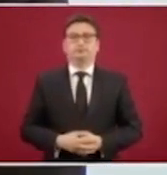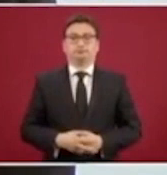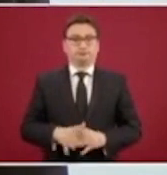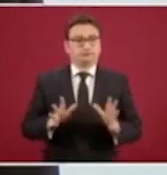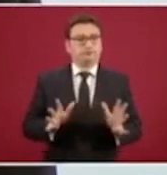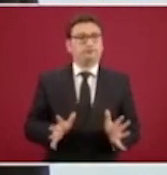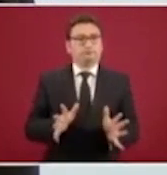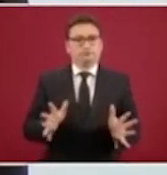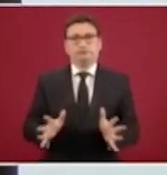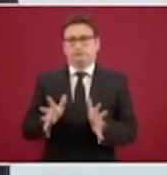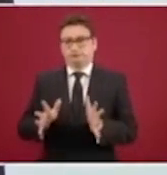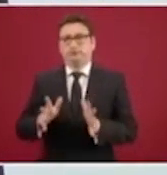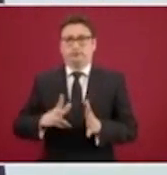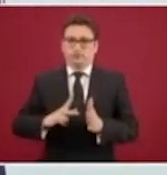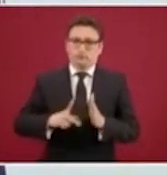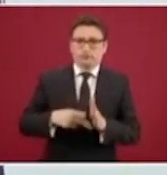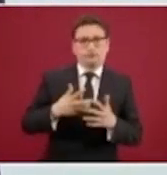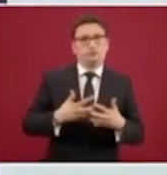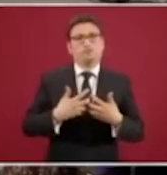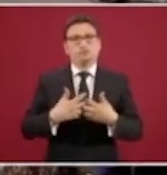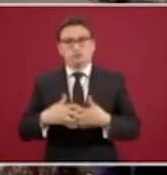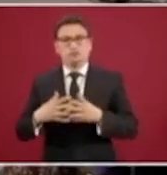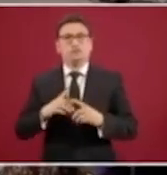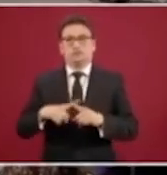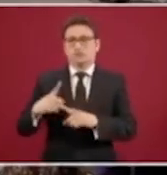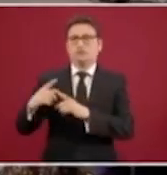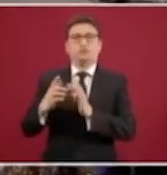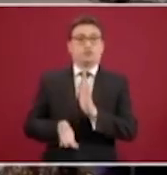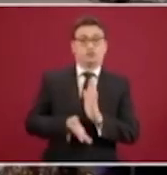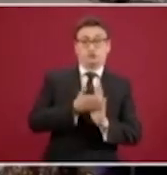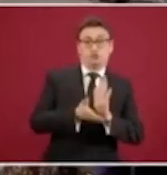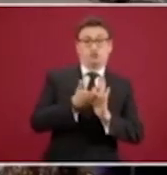reactivar la industria de la construcción.